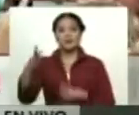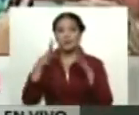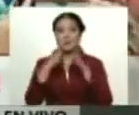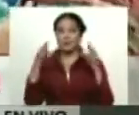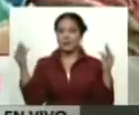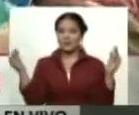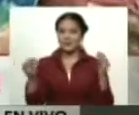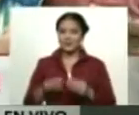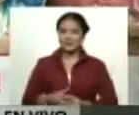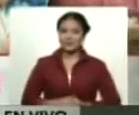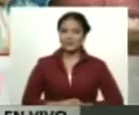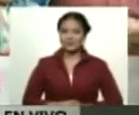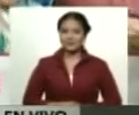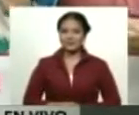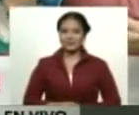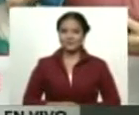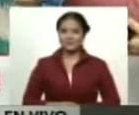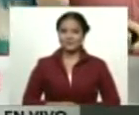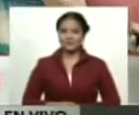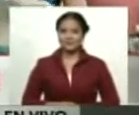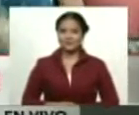a todas.